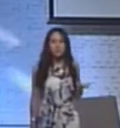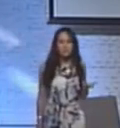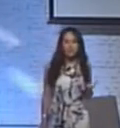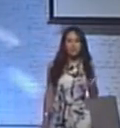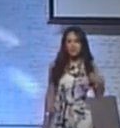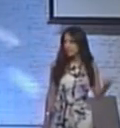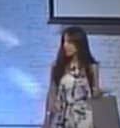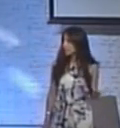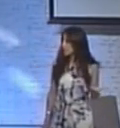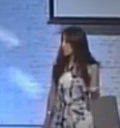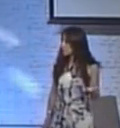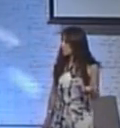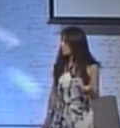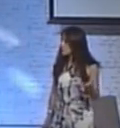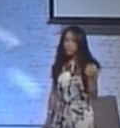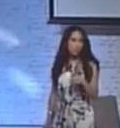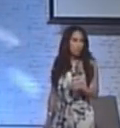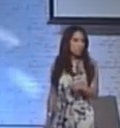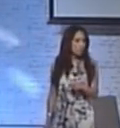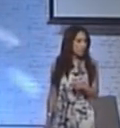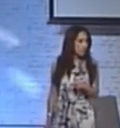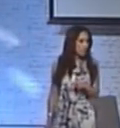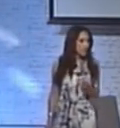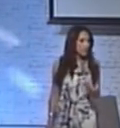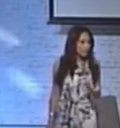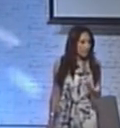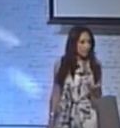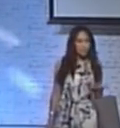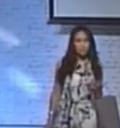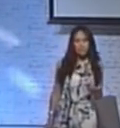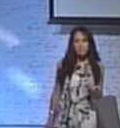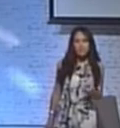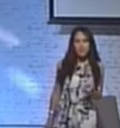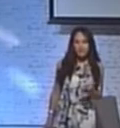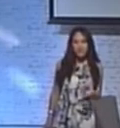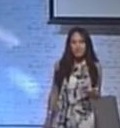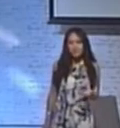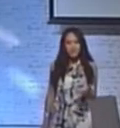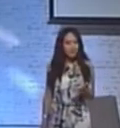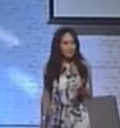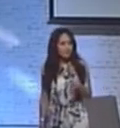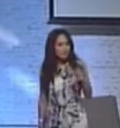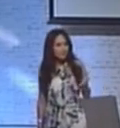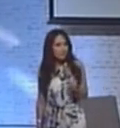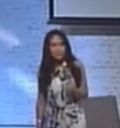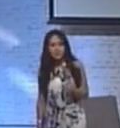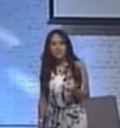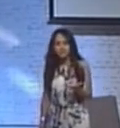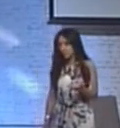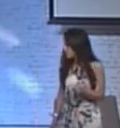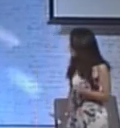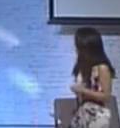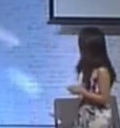existen las posibilidades, existen los recursos, pero ¿cómo los vamos a llevar al aula? Pues bueno, esa es una pregunta que a veces nos causa